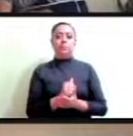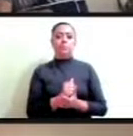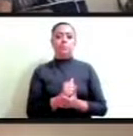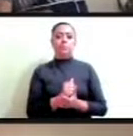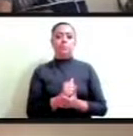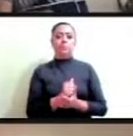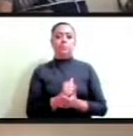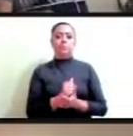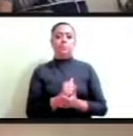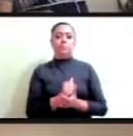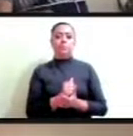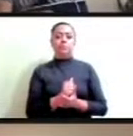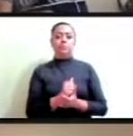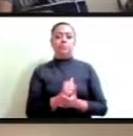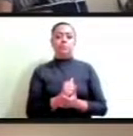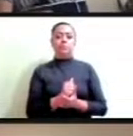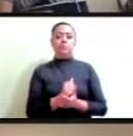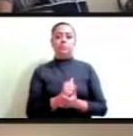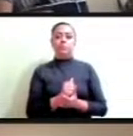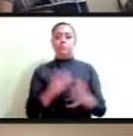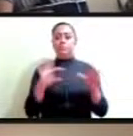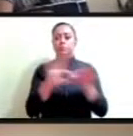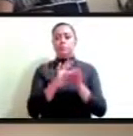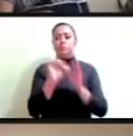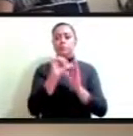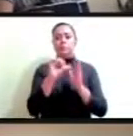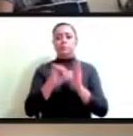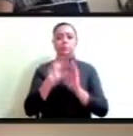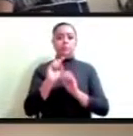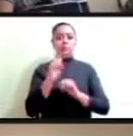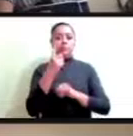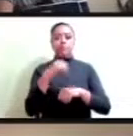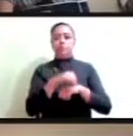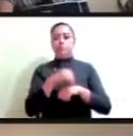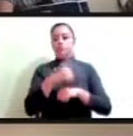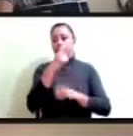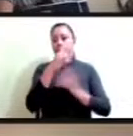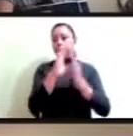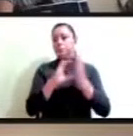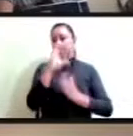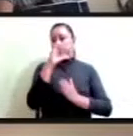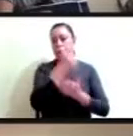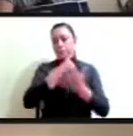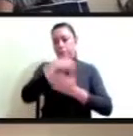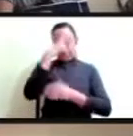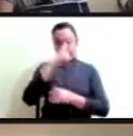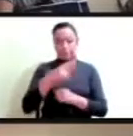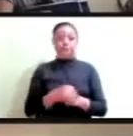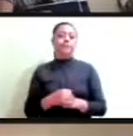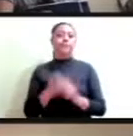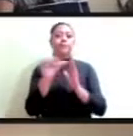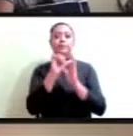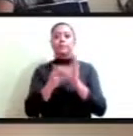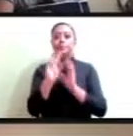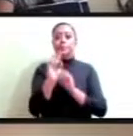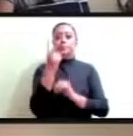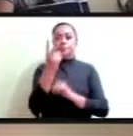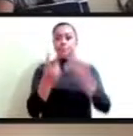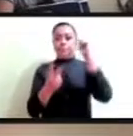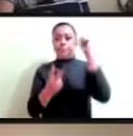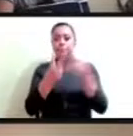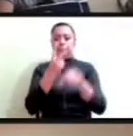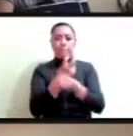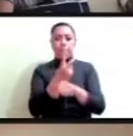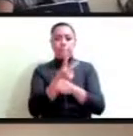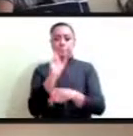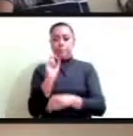con fundamento en el artículo 31, numeral 1 de la Constitución Política de la Ciudad de México y los artículos 32, fracciones segunda y trigésima de la